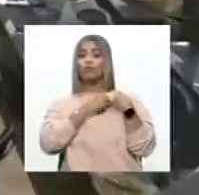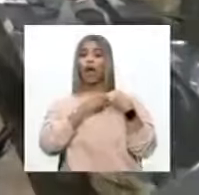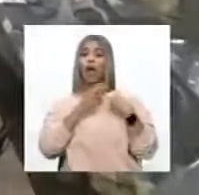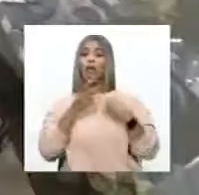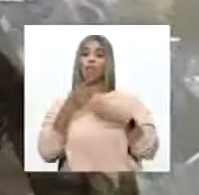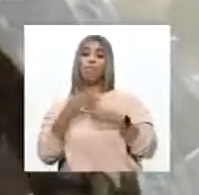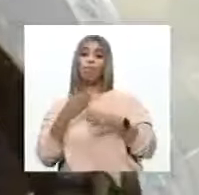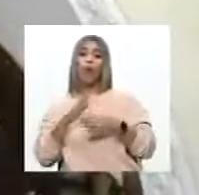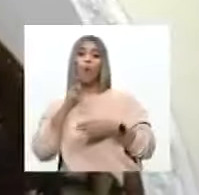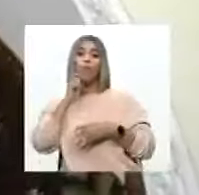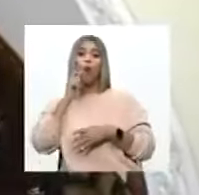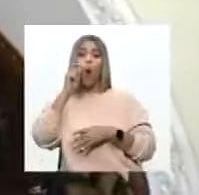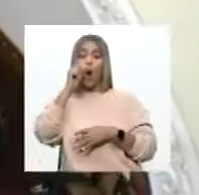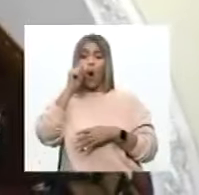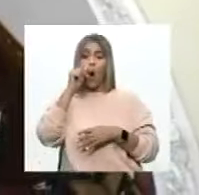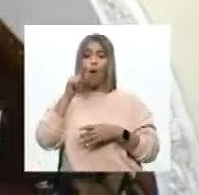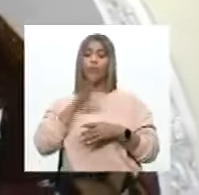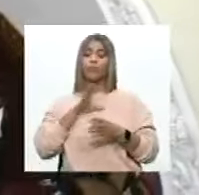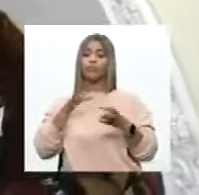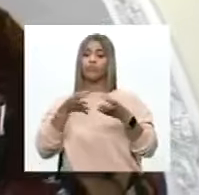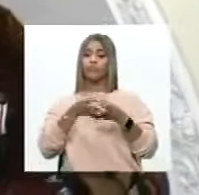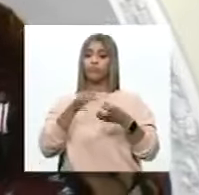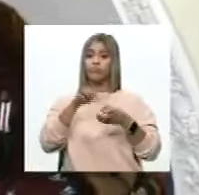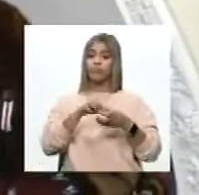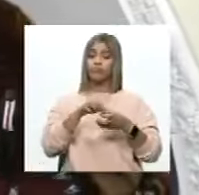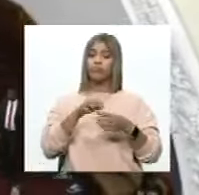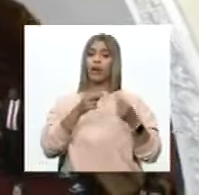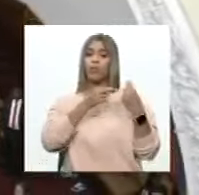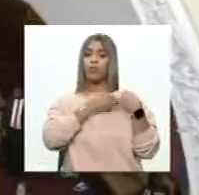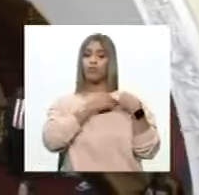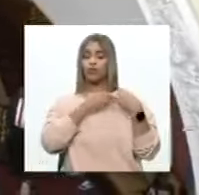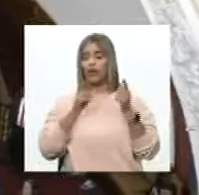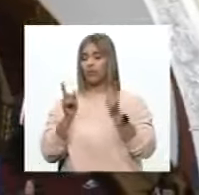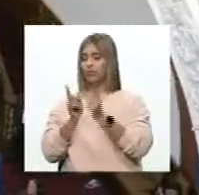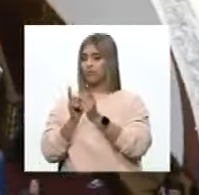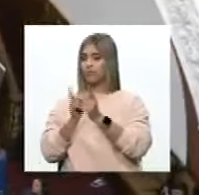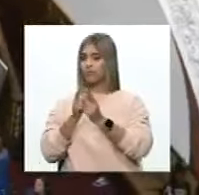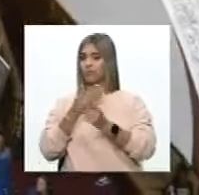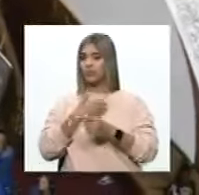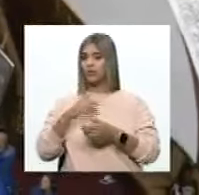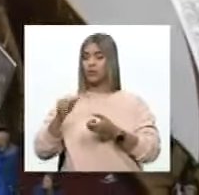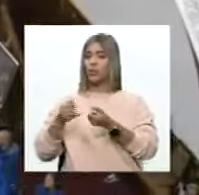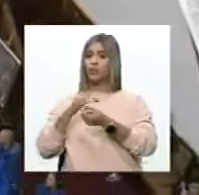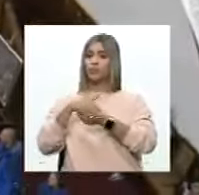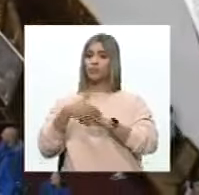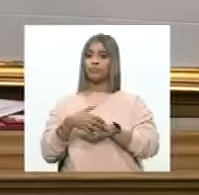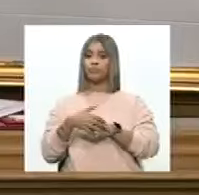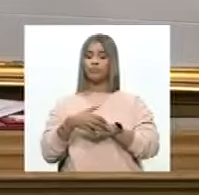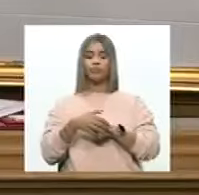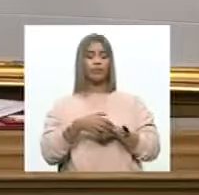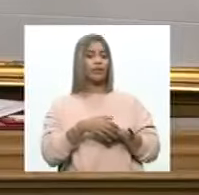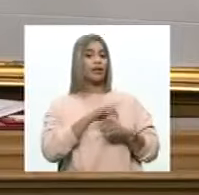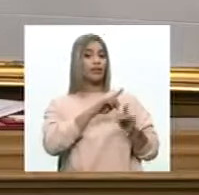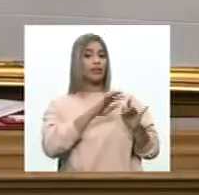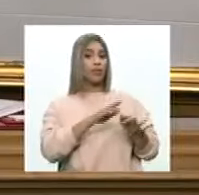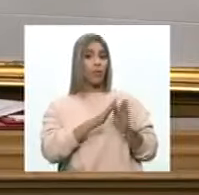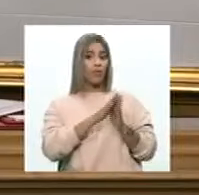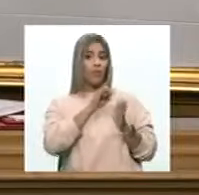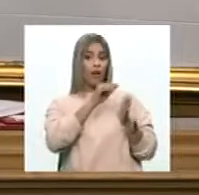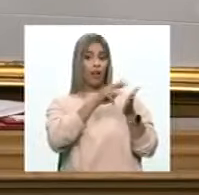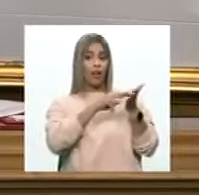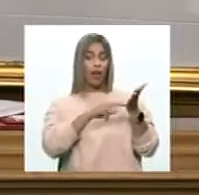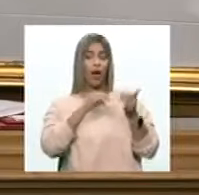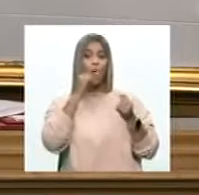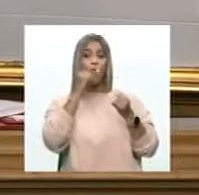del órgano del Poder Ciudadano correspondiente. Es todo, ciudadano presidente. Ciudadana secretaria, por favor, sírvase a dar lectura